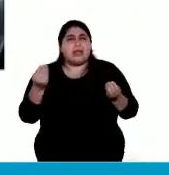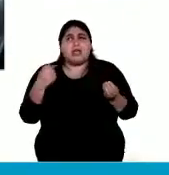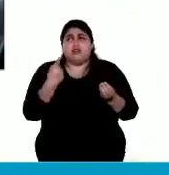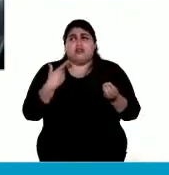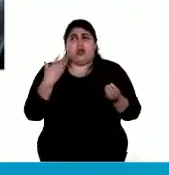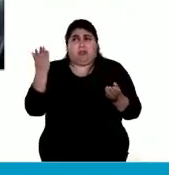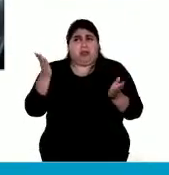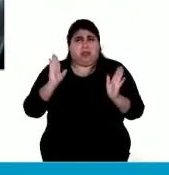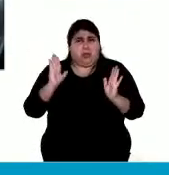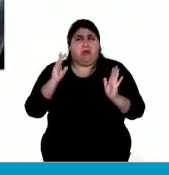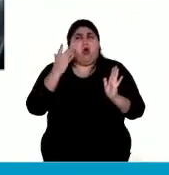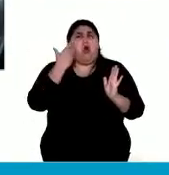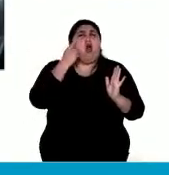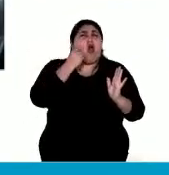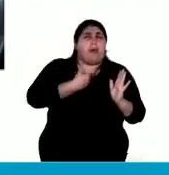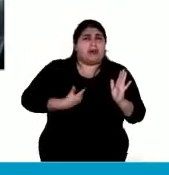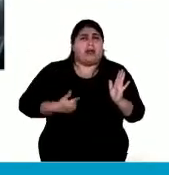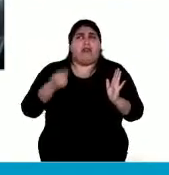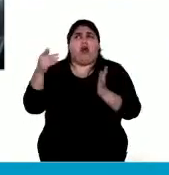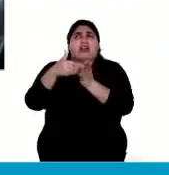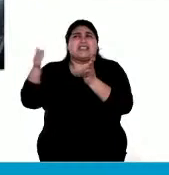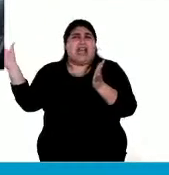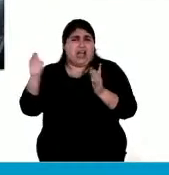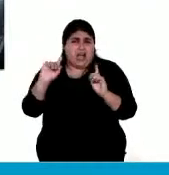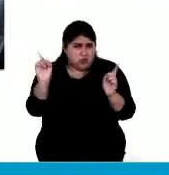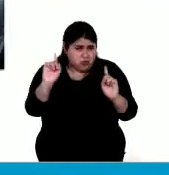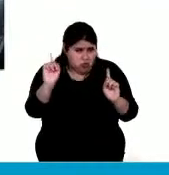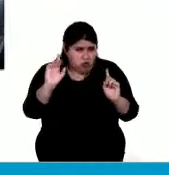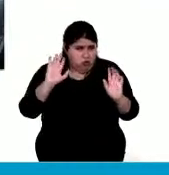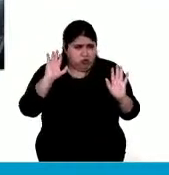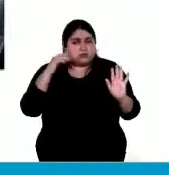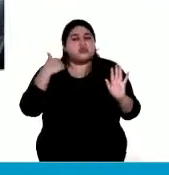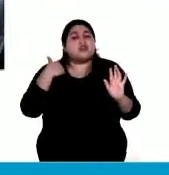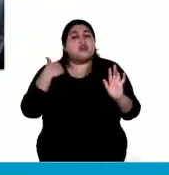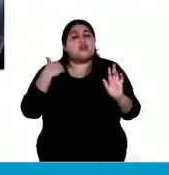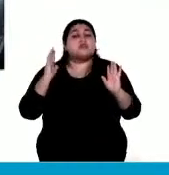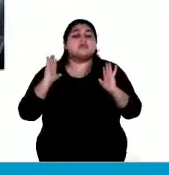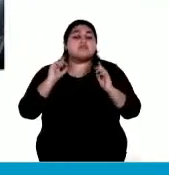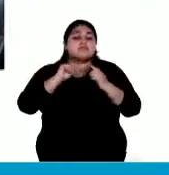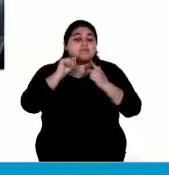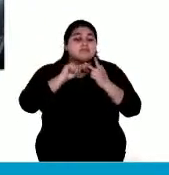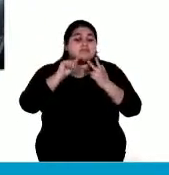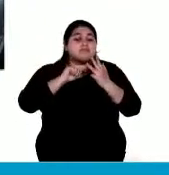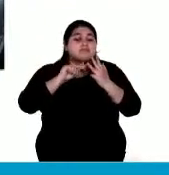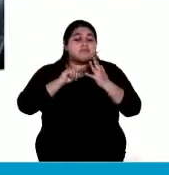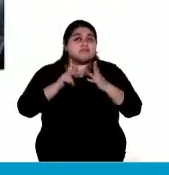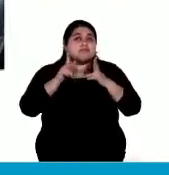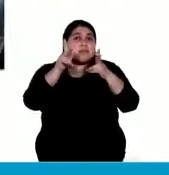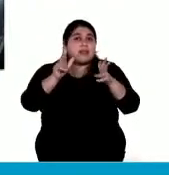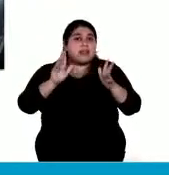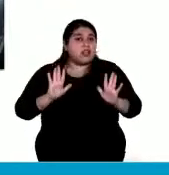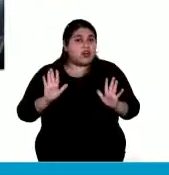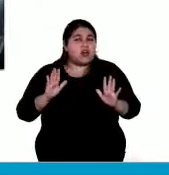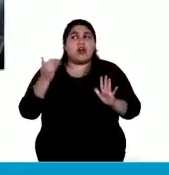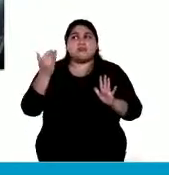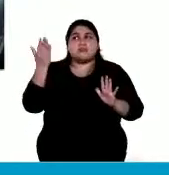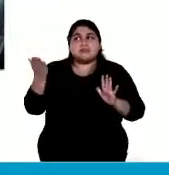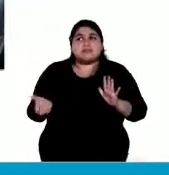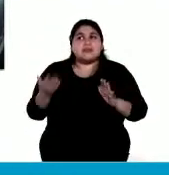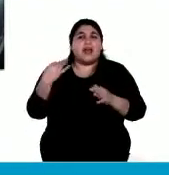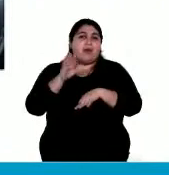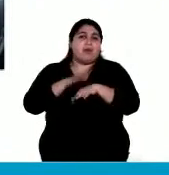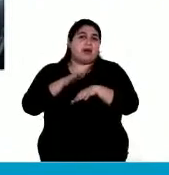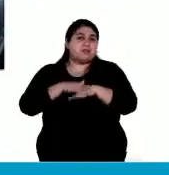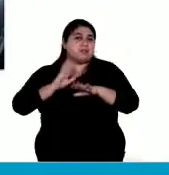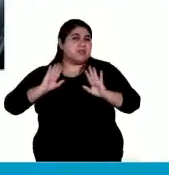al gobernador ni a nadie que eche a nadie, pero por eso es que digo, lo pongo y ahí sí traslado la responsabilidad a la persona de Bernie.